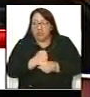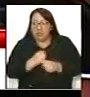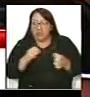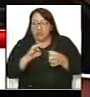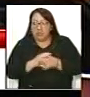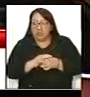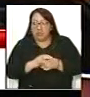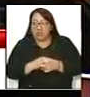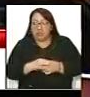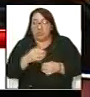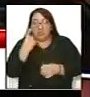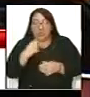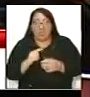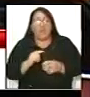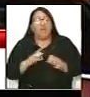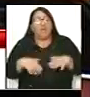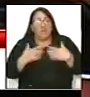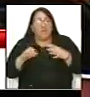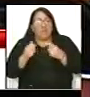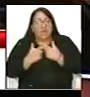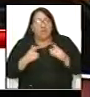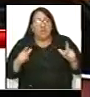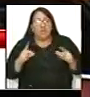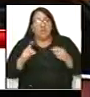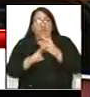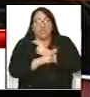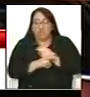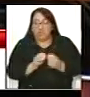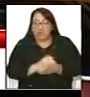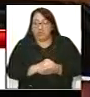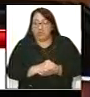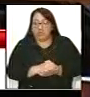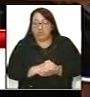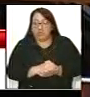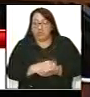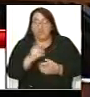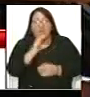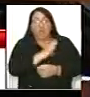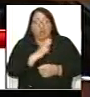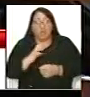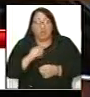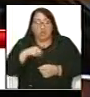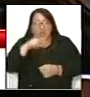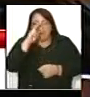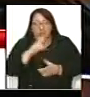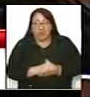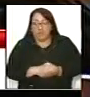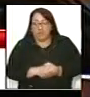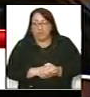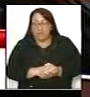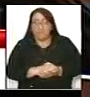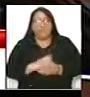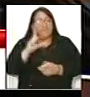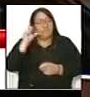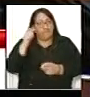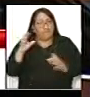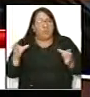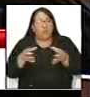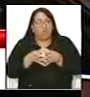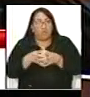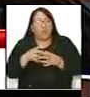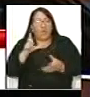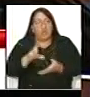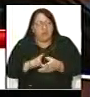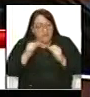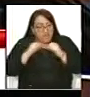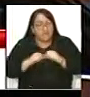juntos para lograr la libertad de Venezuela. El gobierno del Perú ha liderado el Grupo de Lima y lo